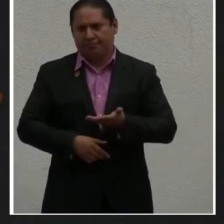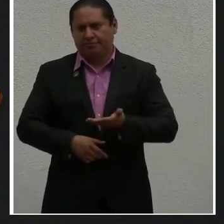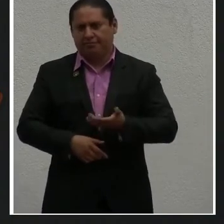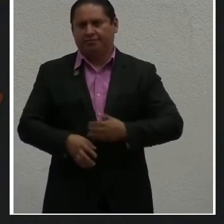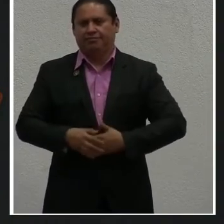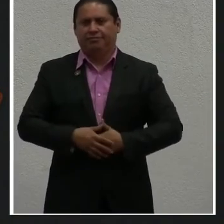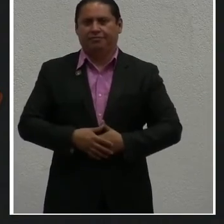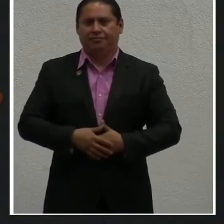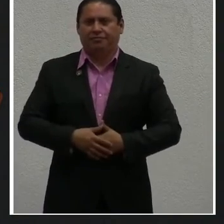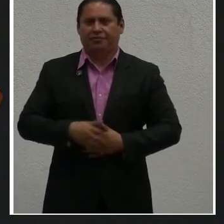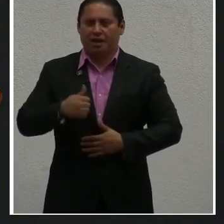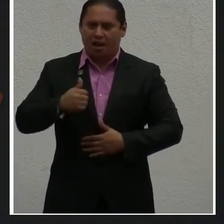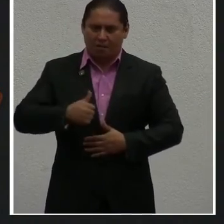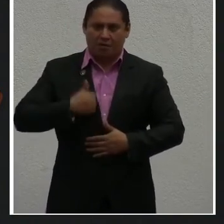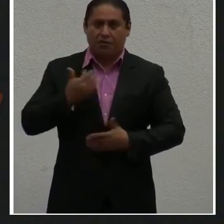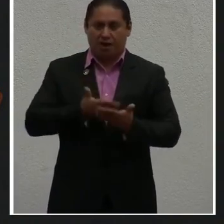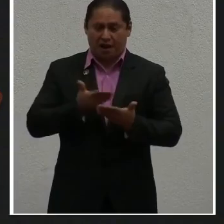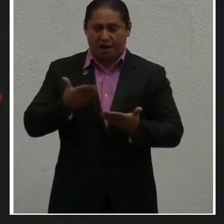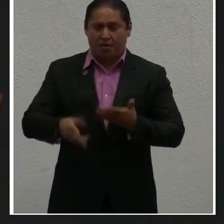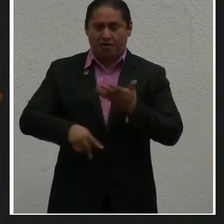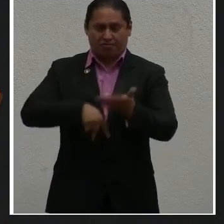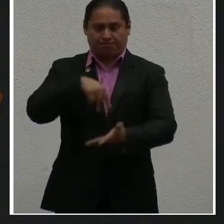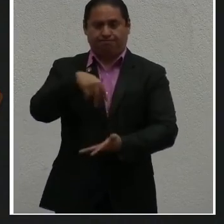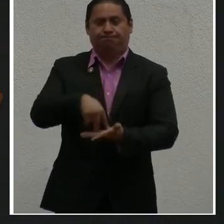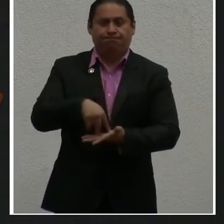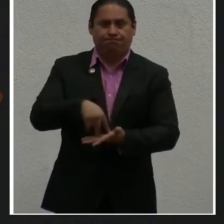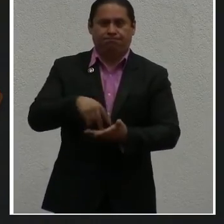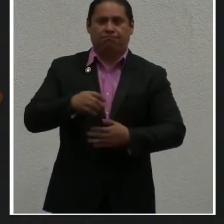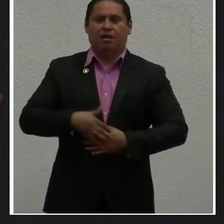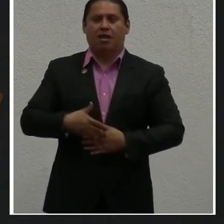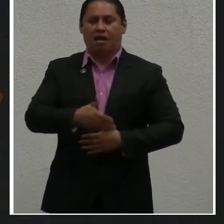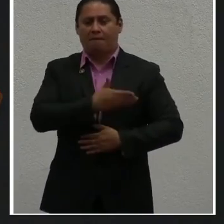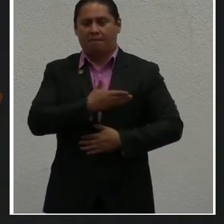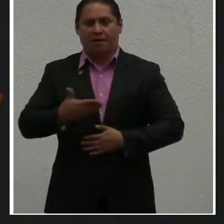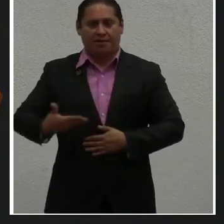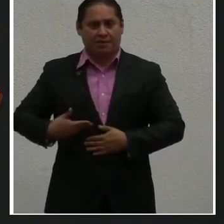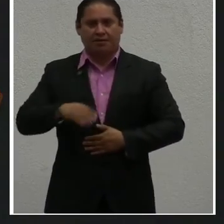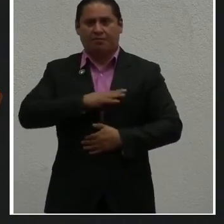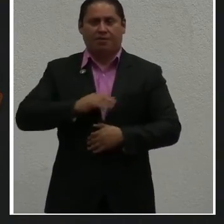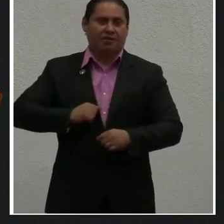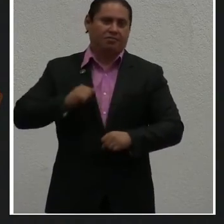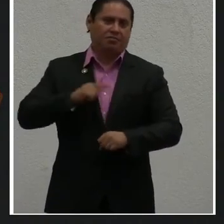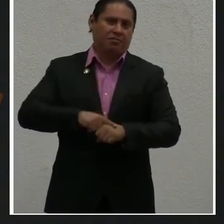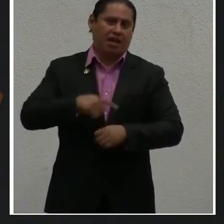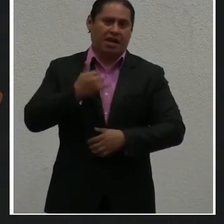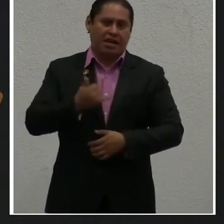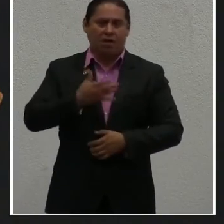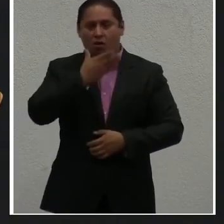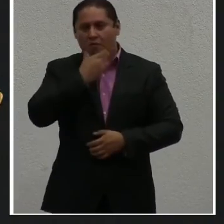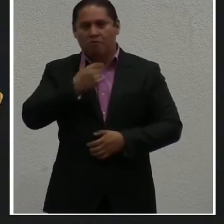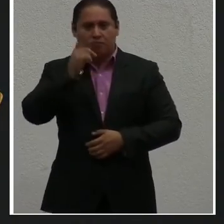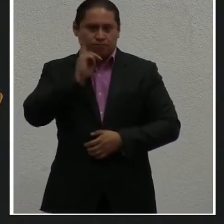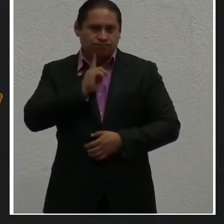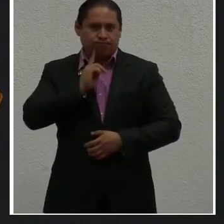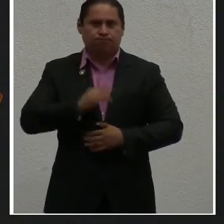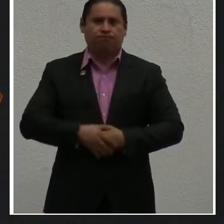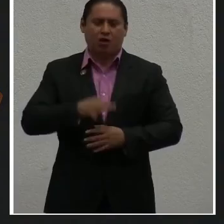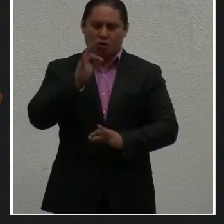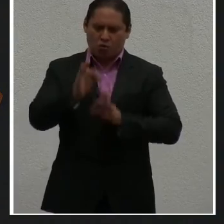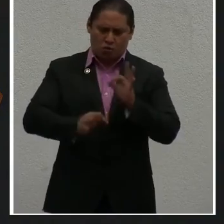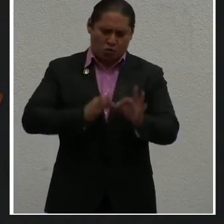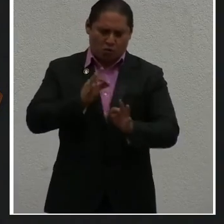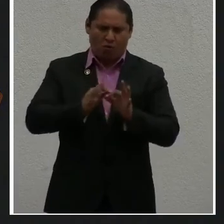quise aprovechar este momento para que los presidentes municipales y las presidentas municipales cumplan con